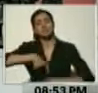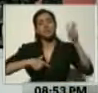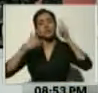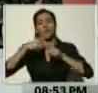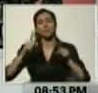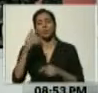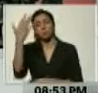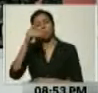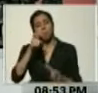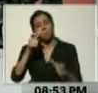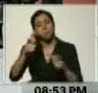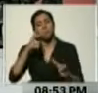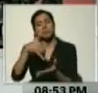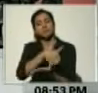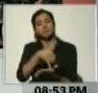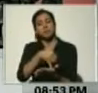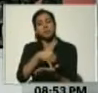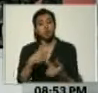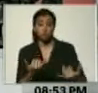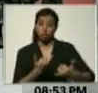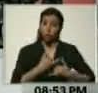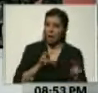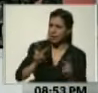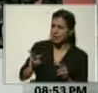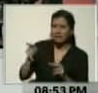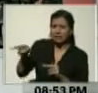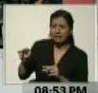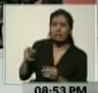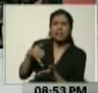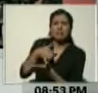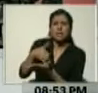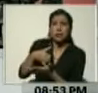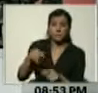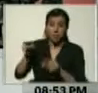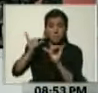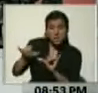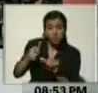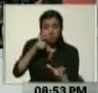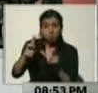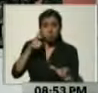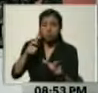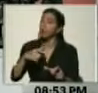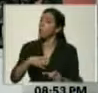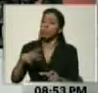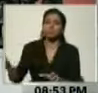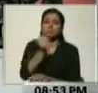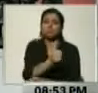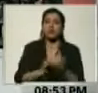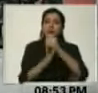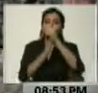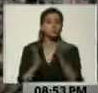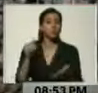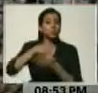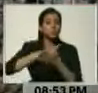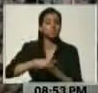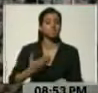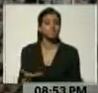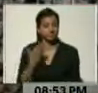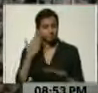para no ponerlos al frente, a la vanguardia de ninguna batalla. Vamos a escuchar al comandante Chávez.